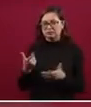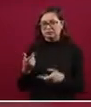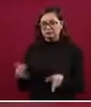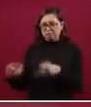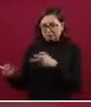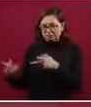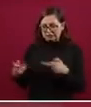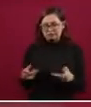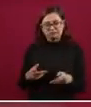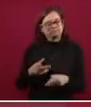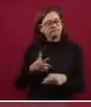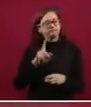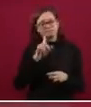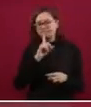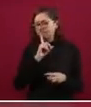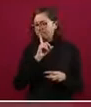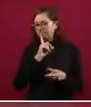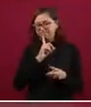que